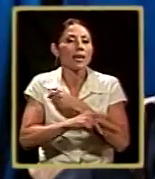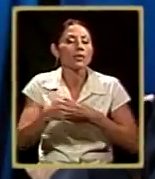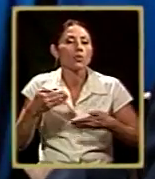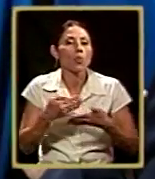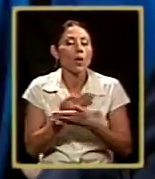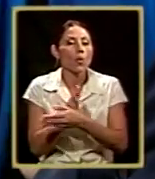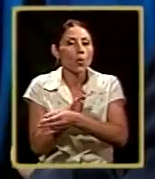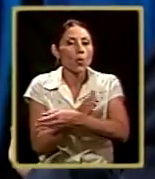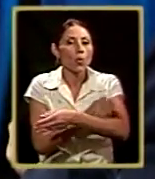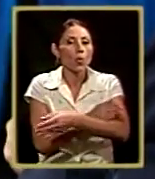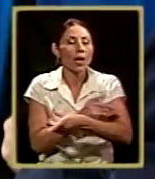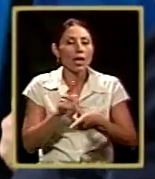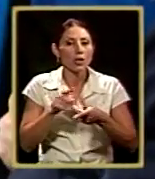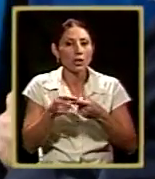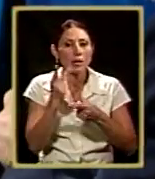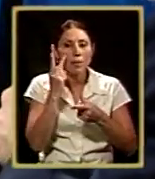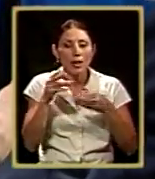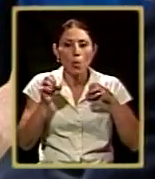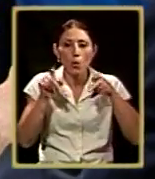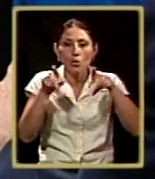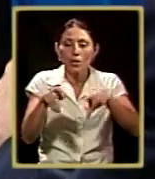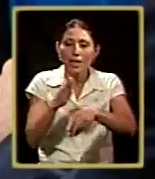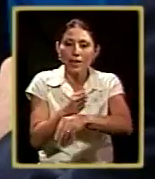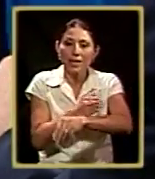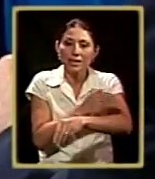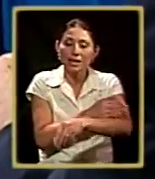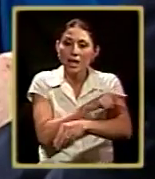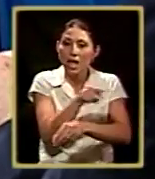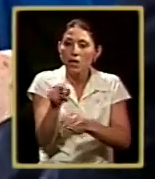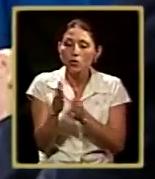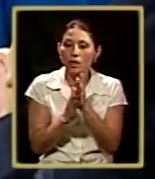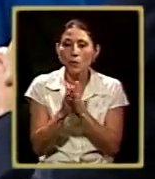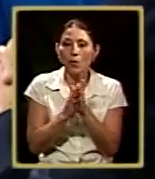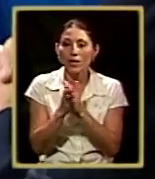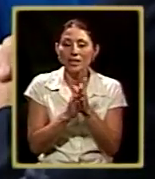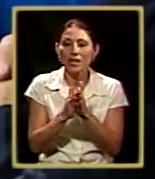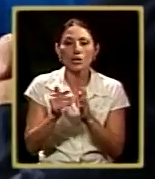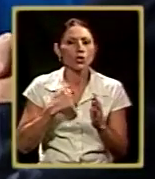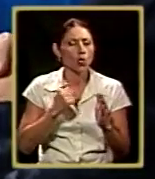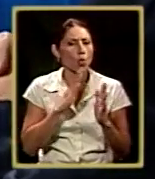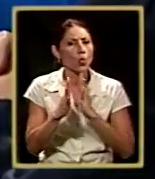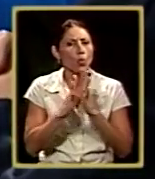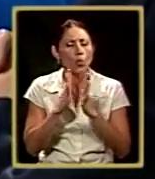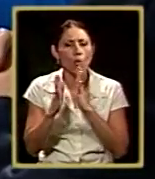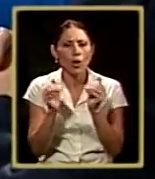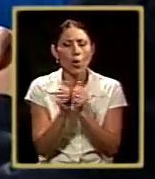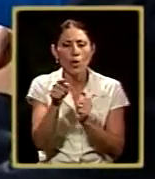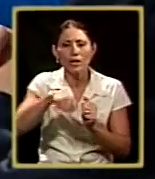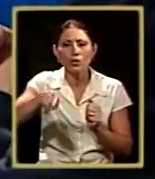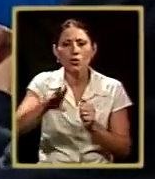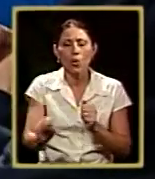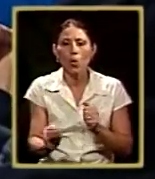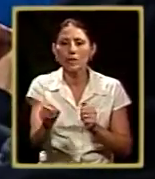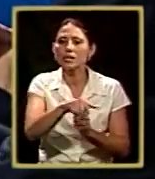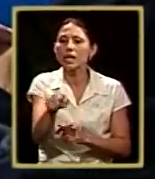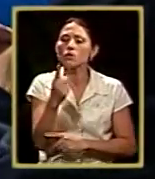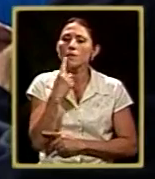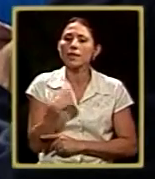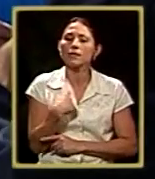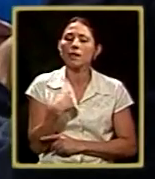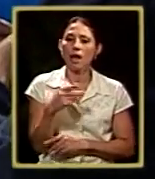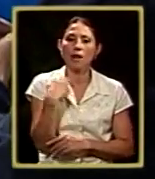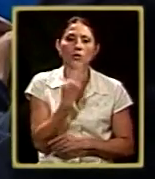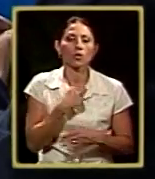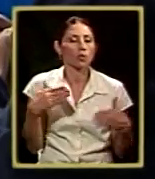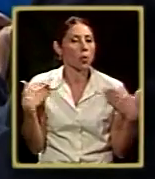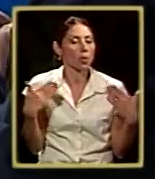crecer, ellos la aprovechan. Entonces yo estuve conversando con muchos de esos jóvenes y me dicen, bueno, estamos contentos porque estamos